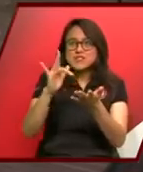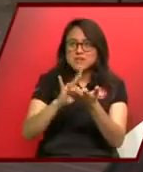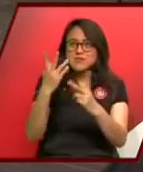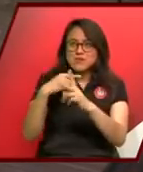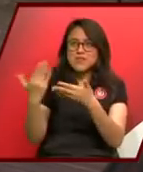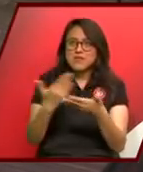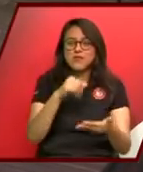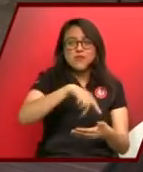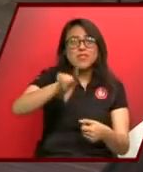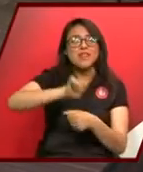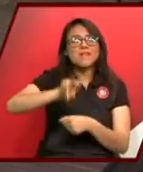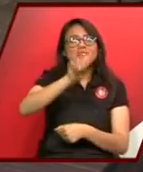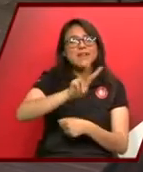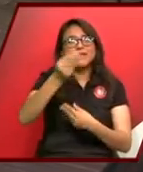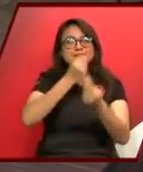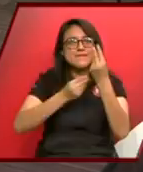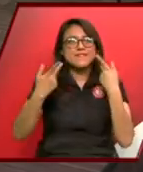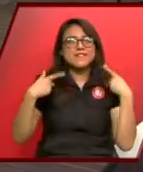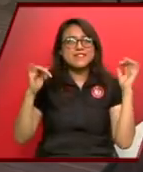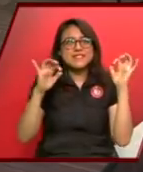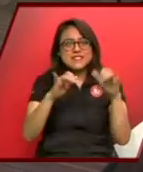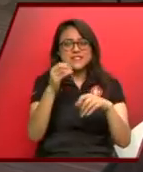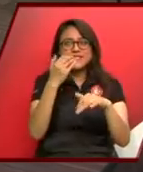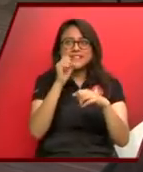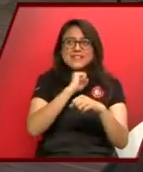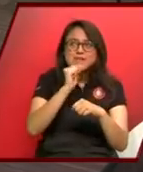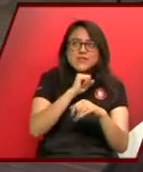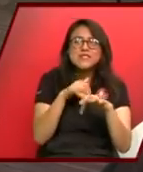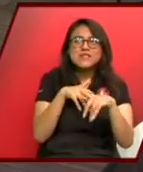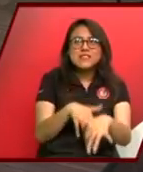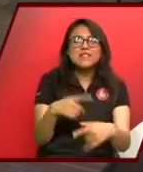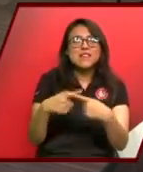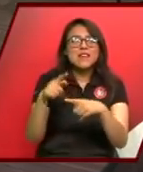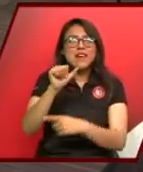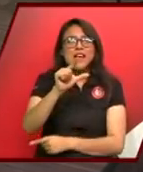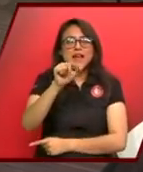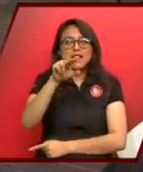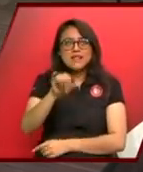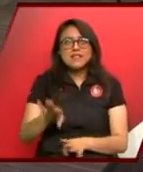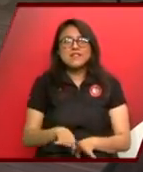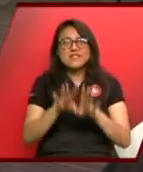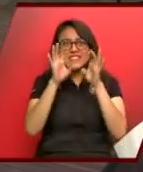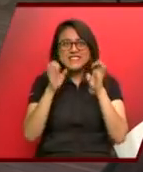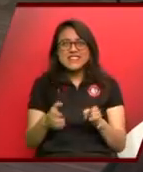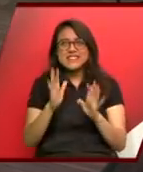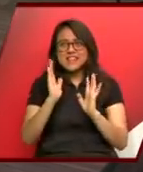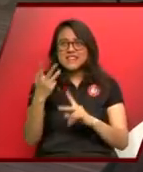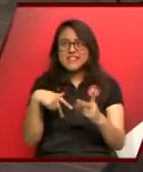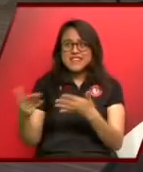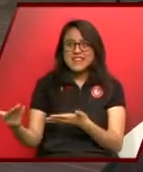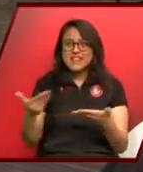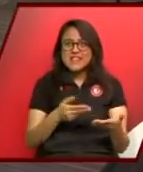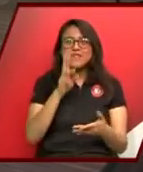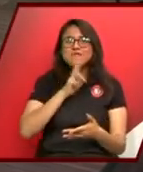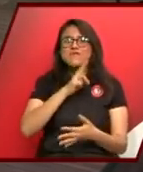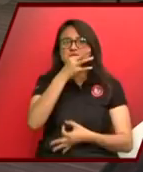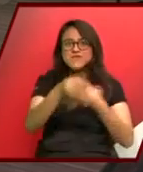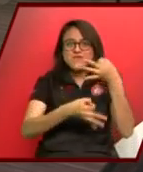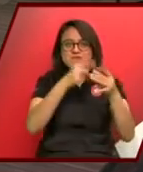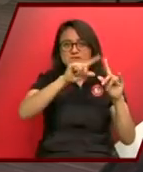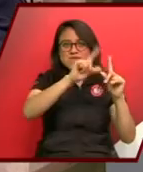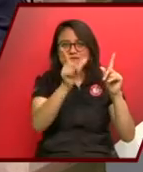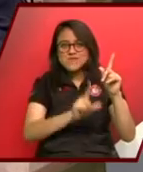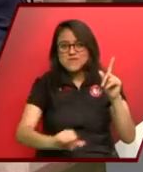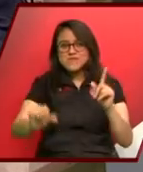presencia, y hoy es viernes de dragones y muchos gorrones, y ahí están ya los gorrones. Aline Urbiola, ¿cómo estás? Ya en el estudio de noticias de